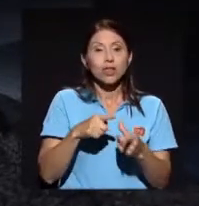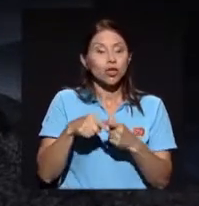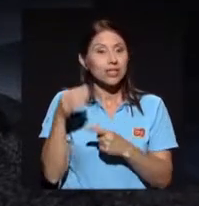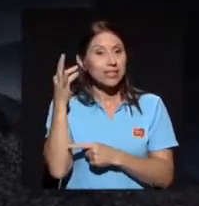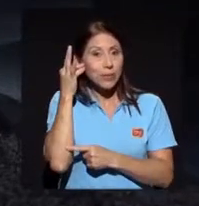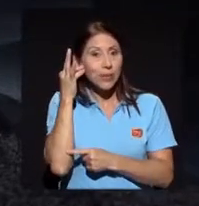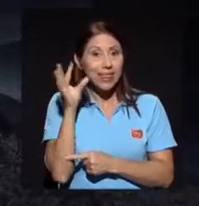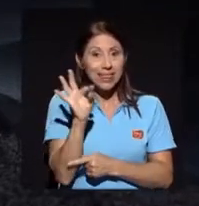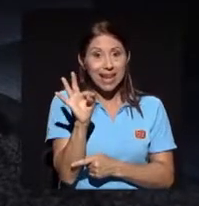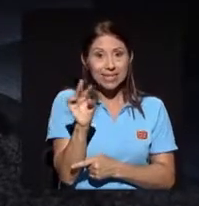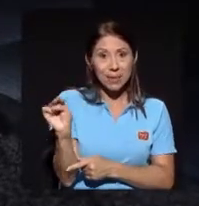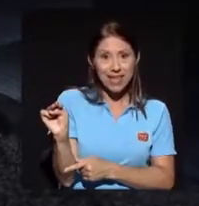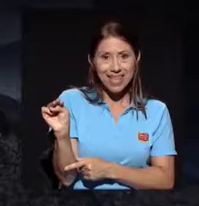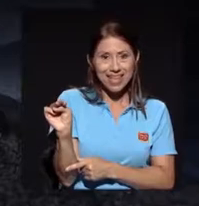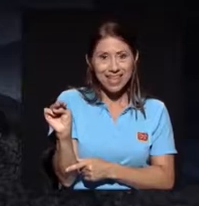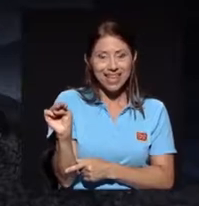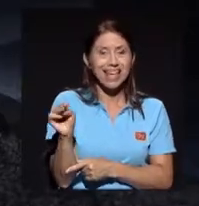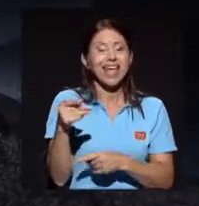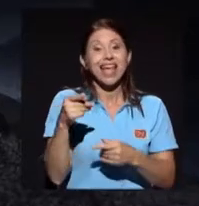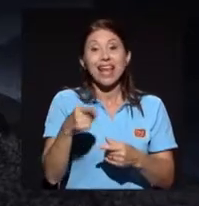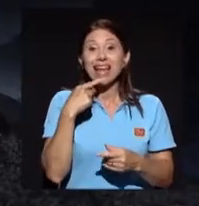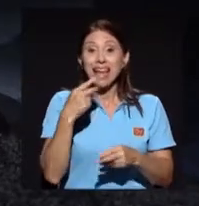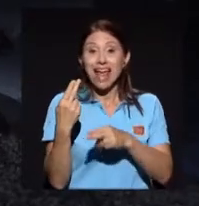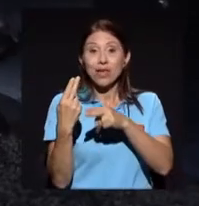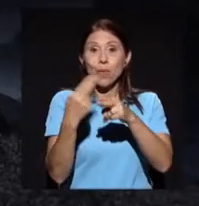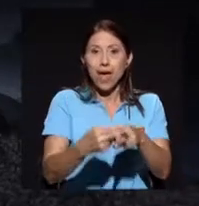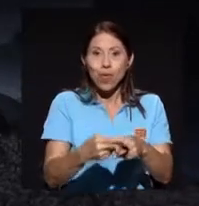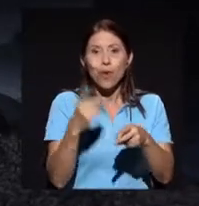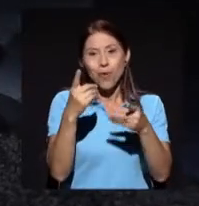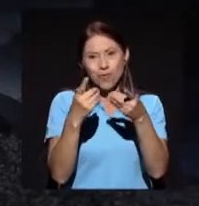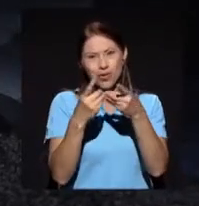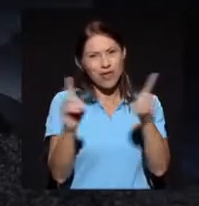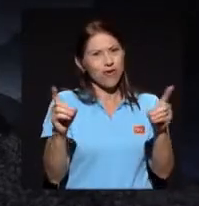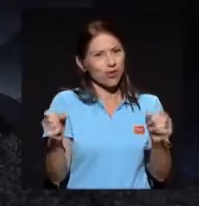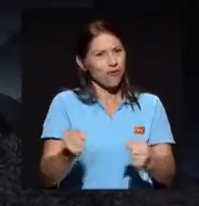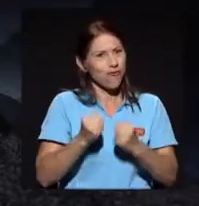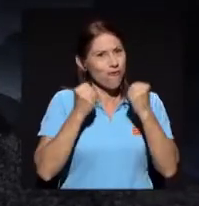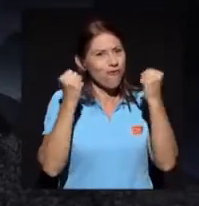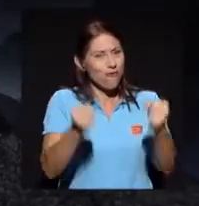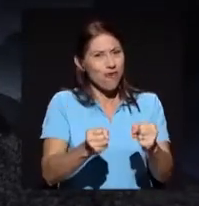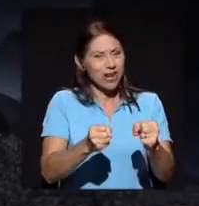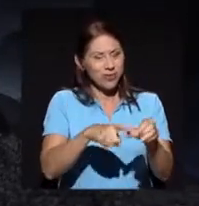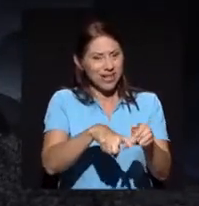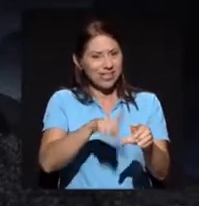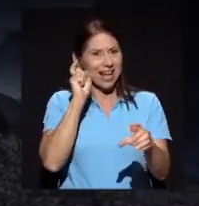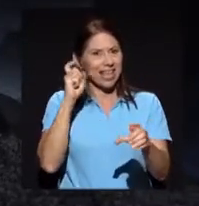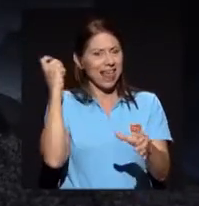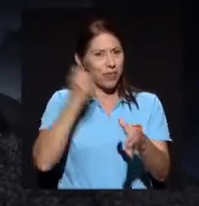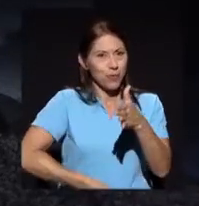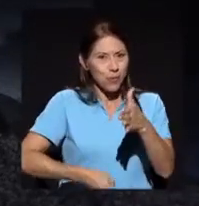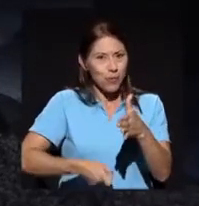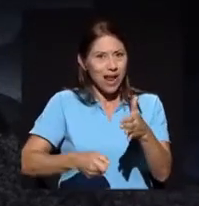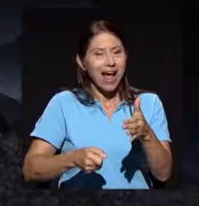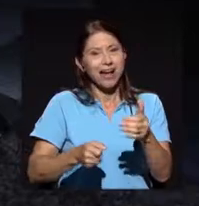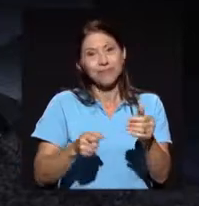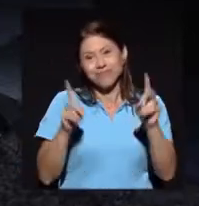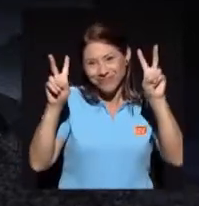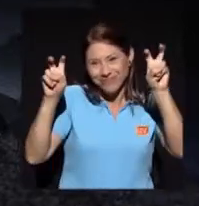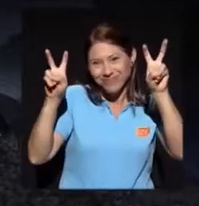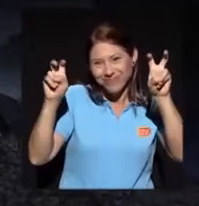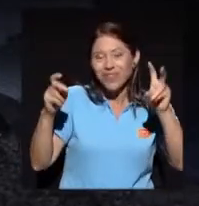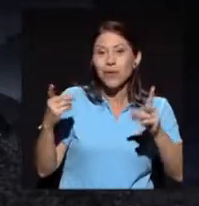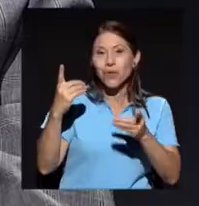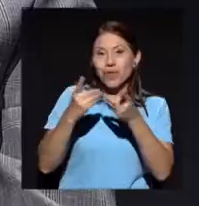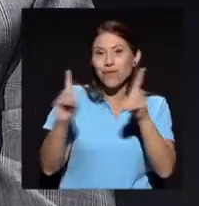y se llama un heart break sido sea una salida dura un divorcio completo dover caja con con abogados de